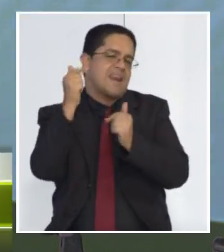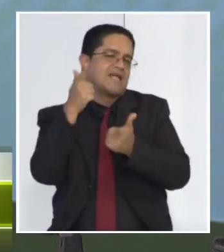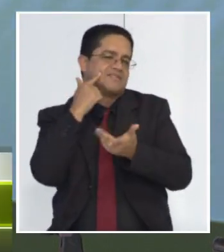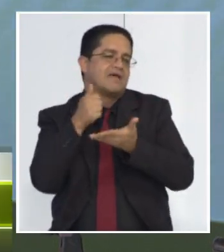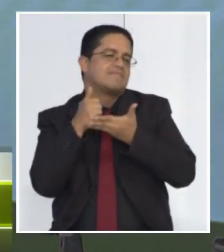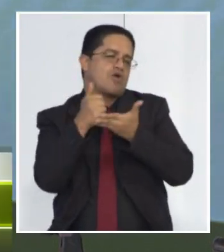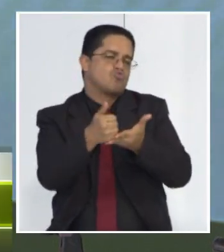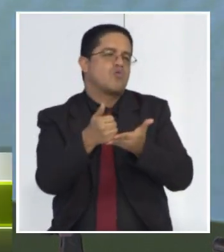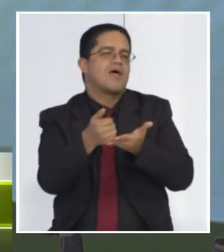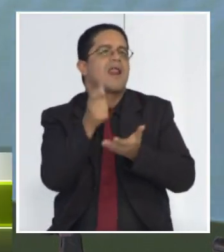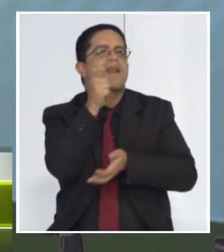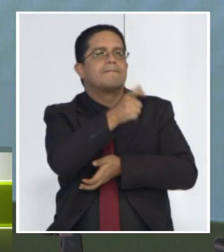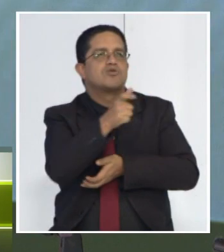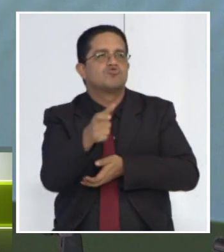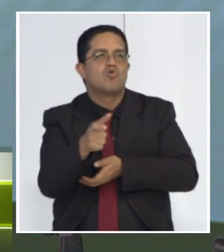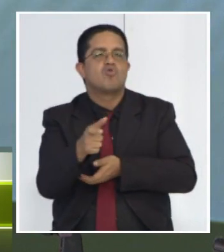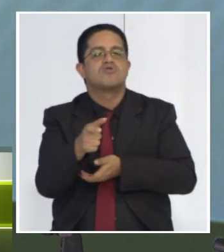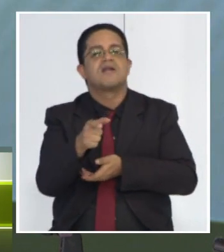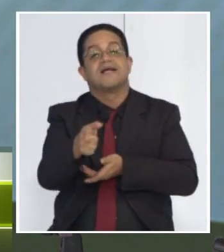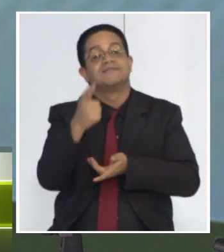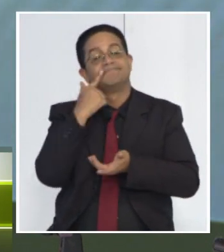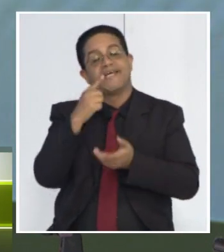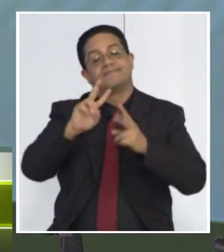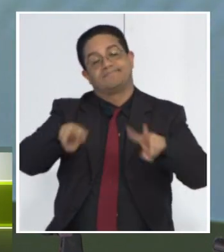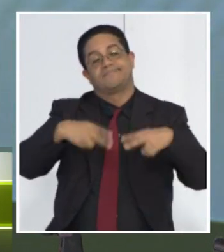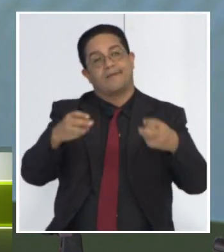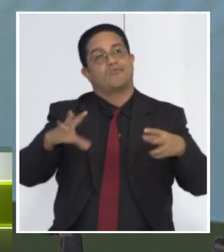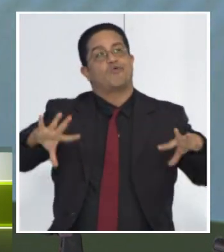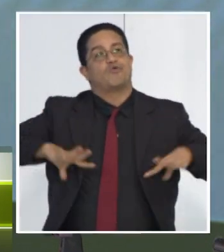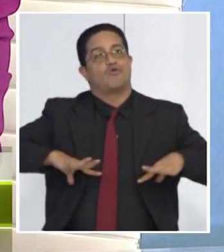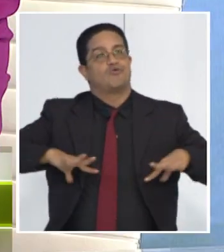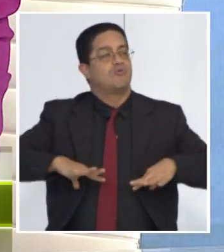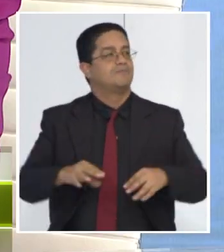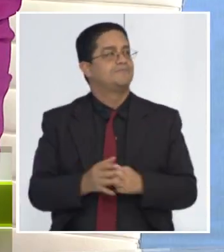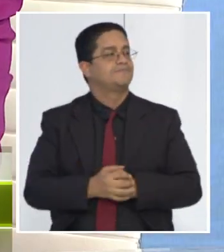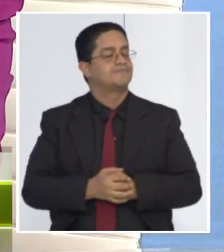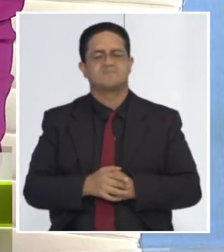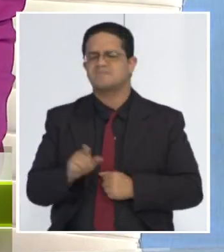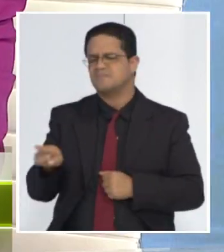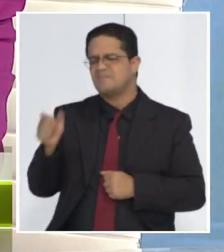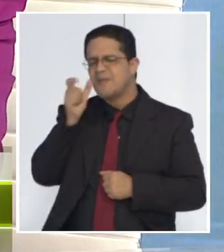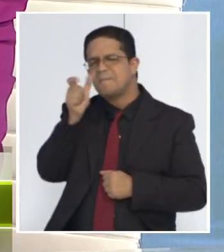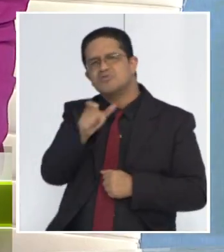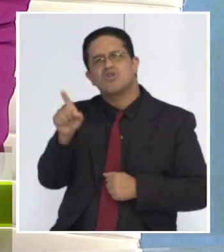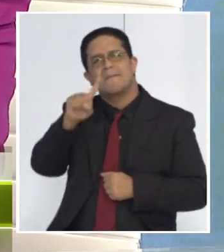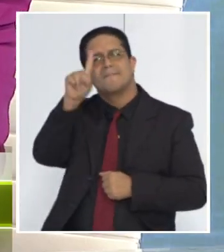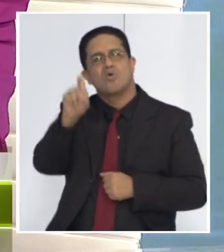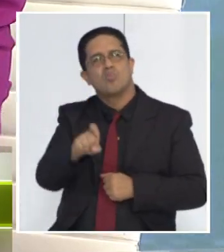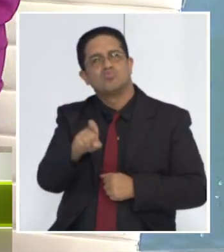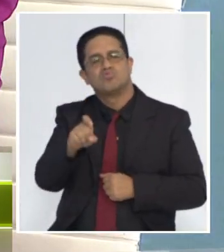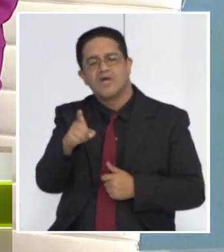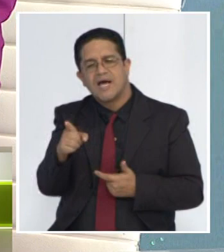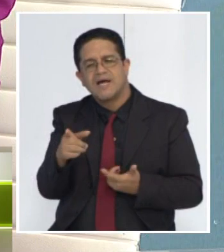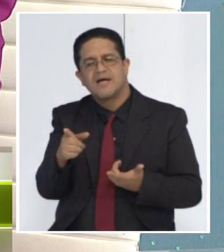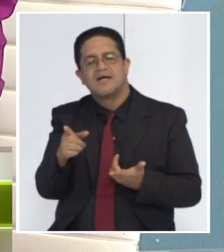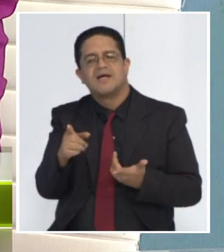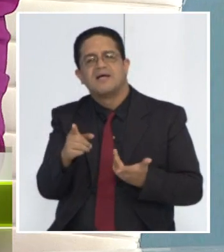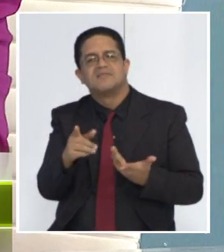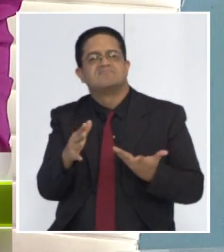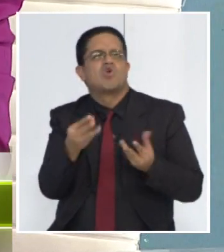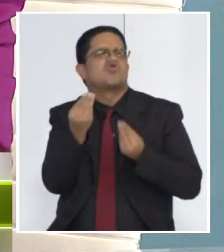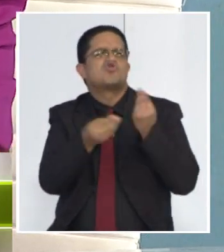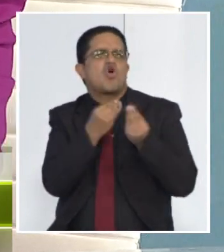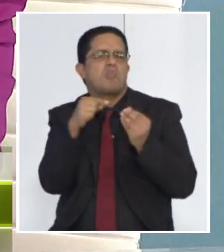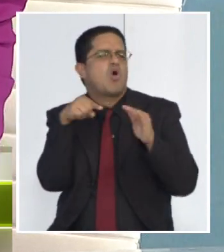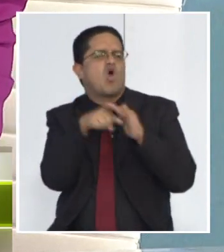problemas que se generan cuando usted hace un reemplazo total de cadera. Nos escribe Edgar Blanco y nos pregunta si existe algún requisito para conseguir las